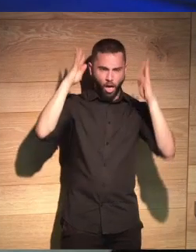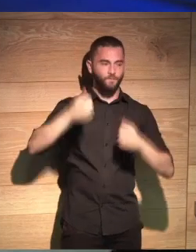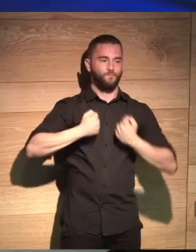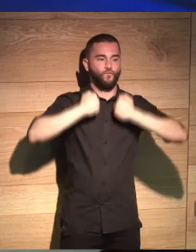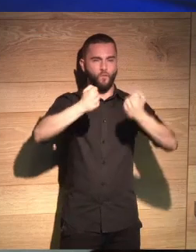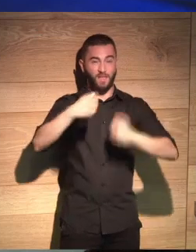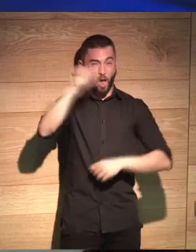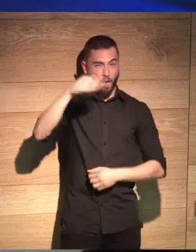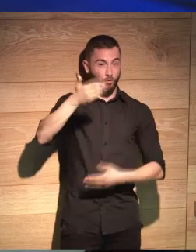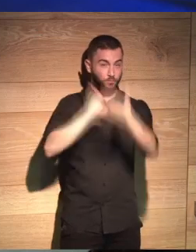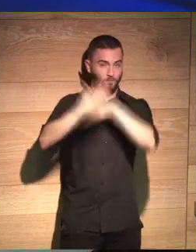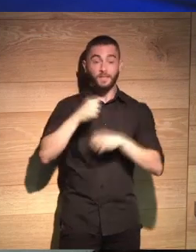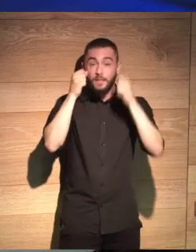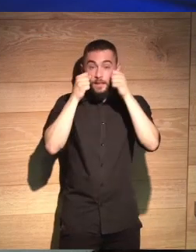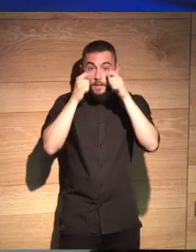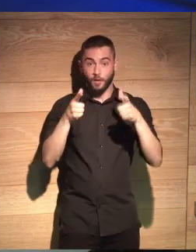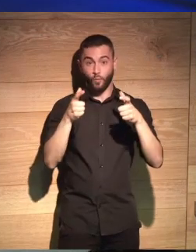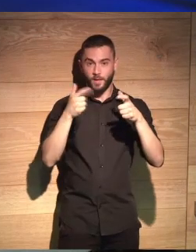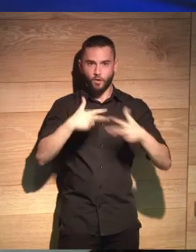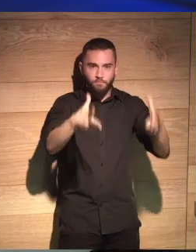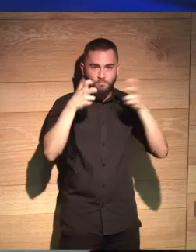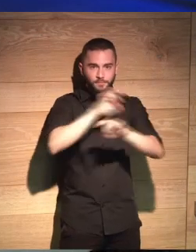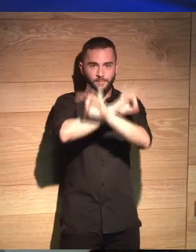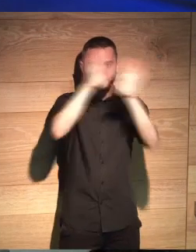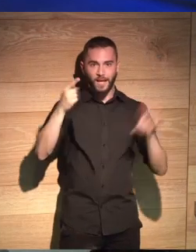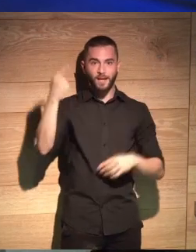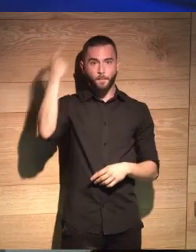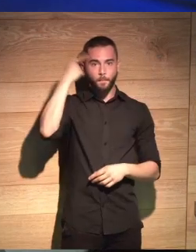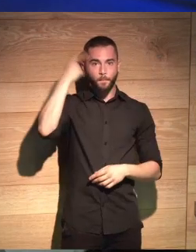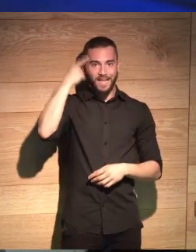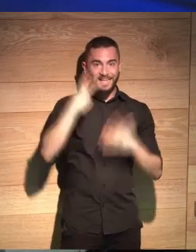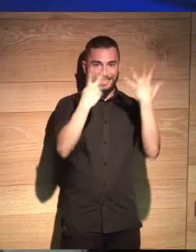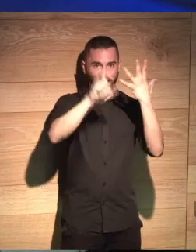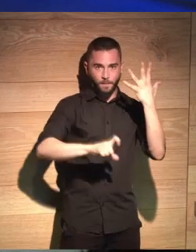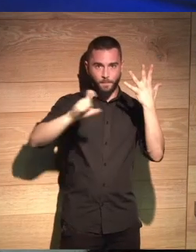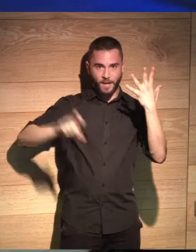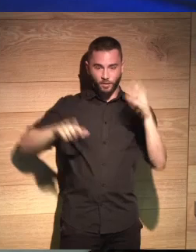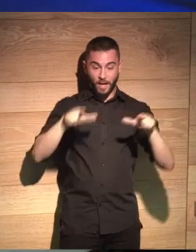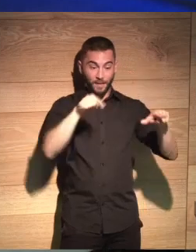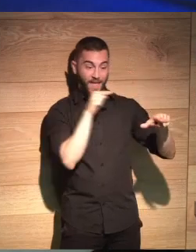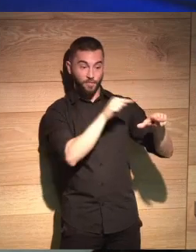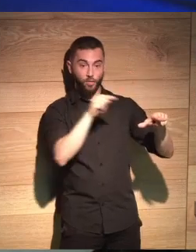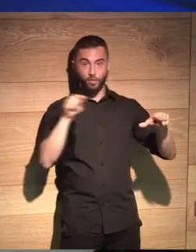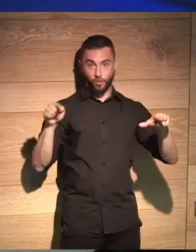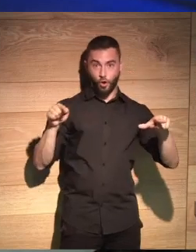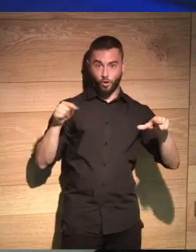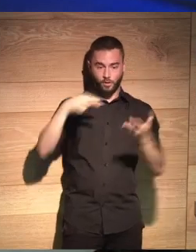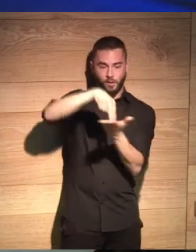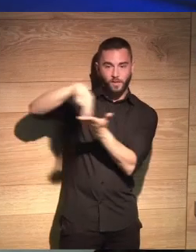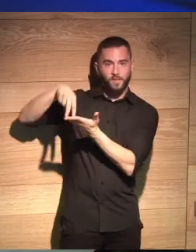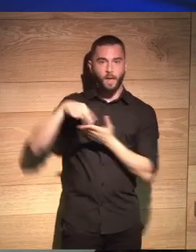me di cuenta o percibí con toda claridad que las mentes de las 7 personas que había en aquella habitación, que estábamos de pie